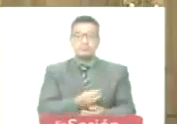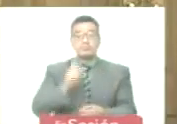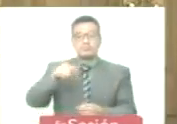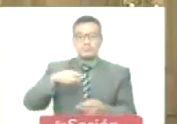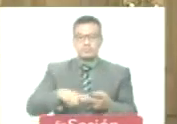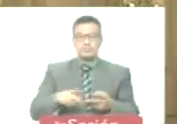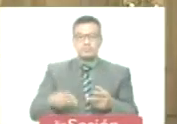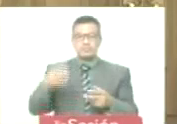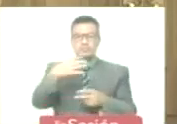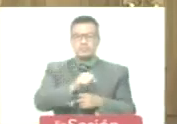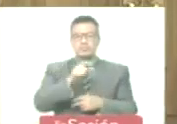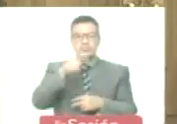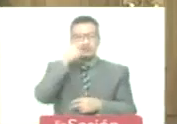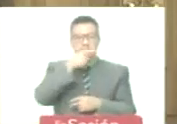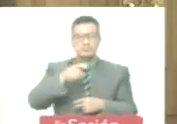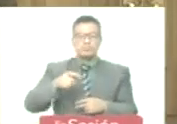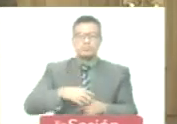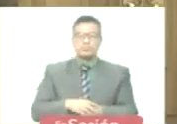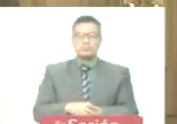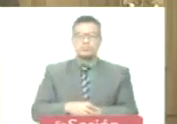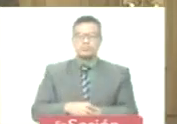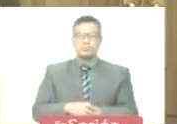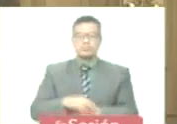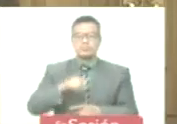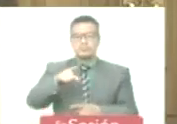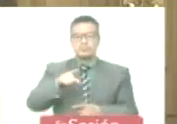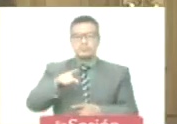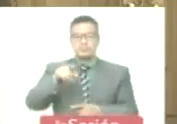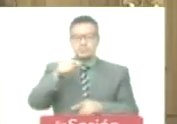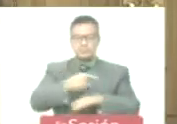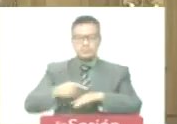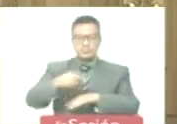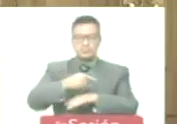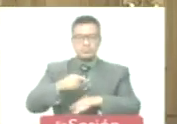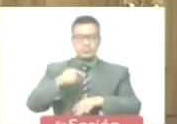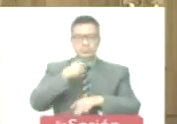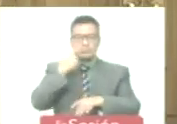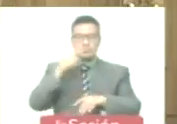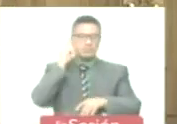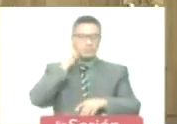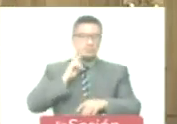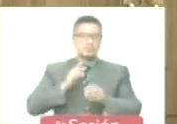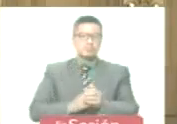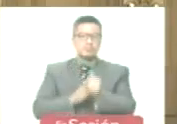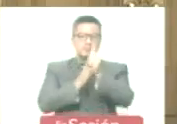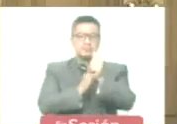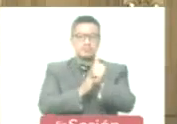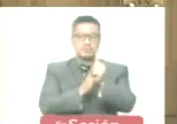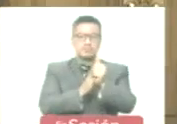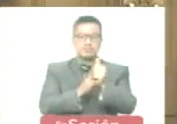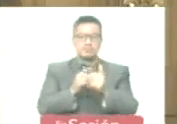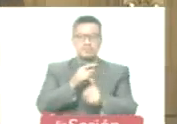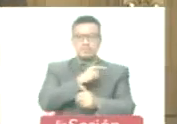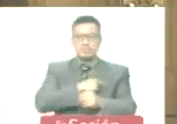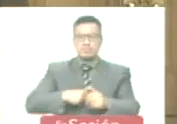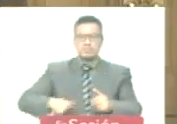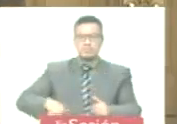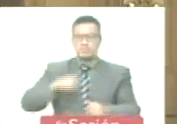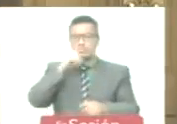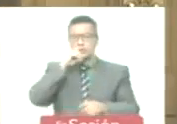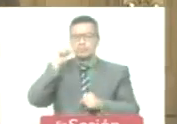los logros del pueblo y a través de este gobierno bolivariano que lidera nuestro comandante